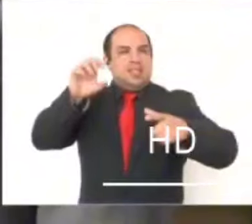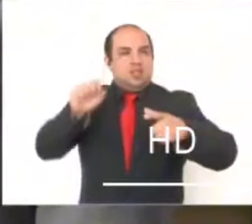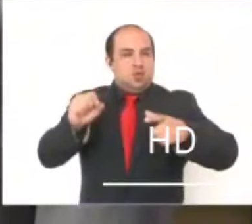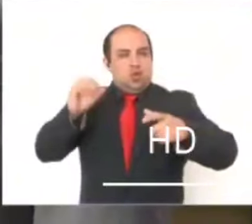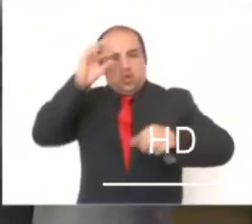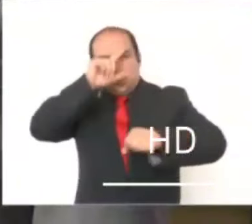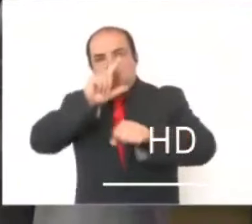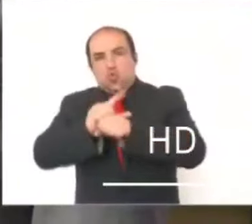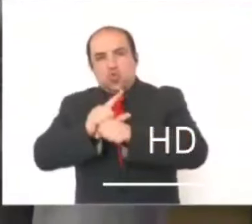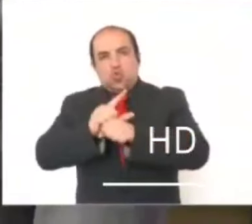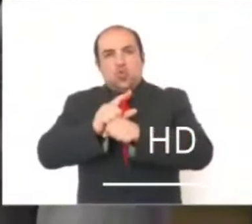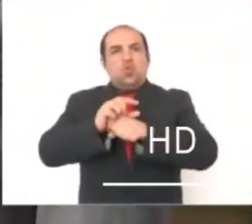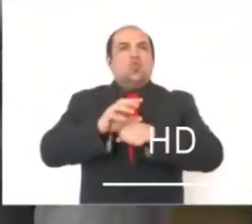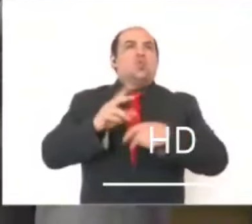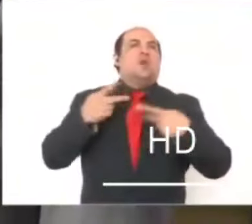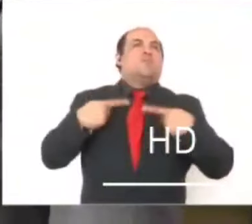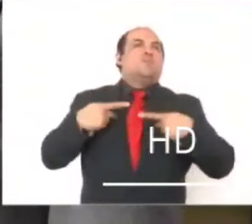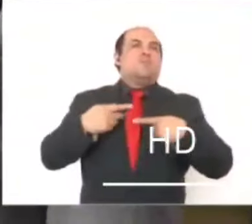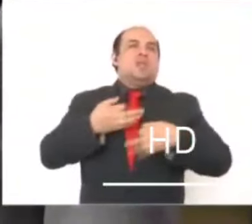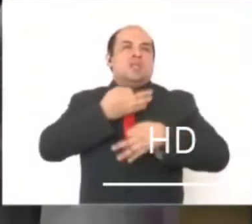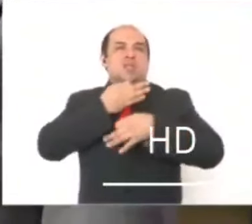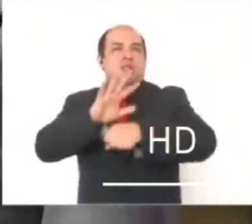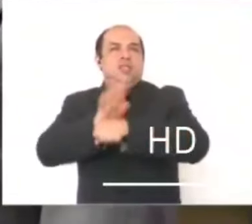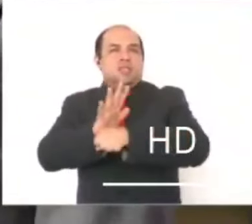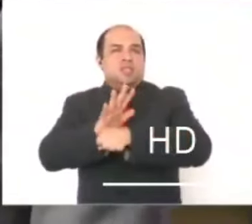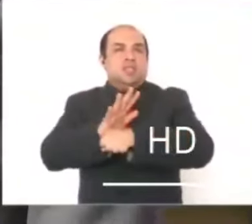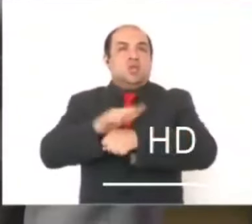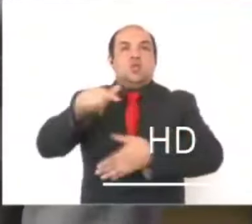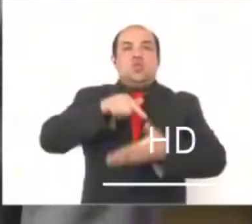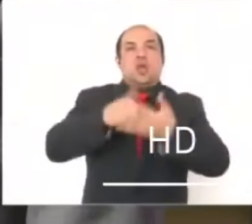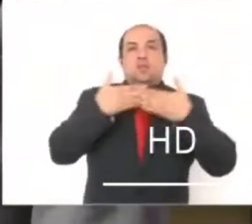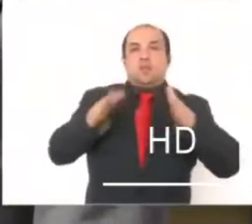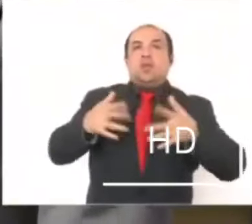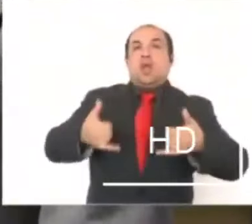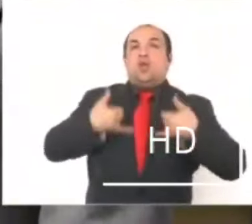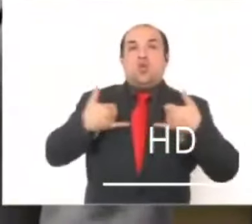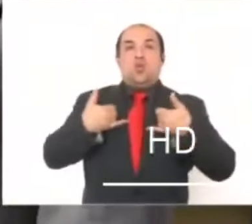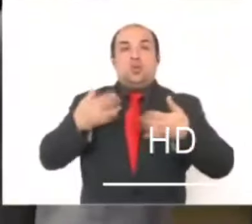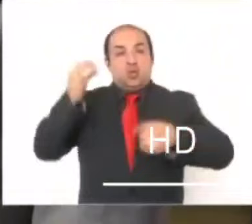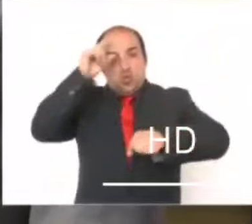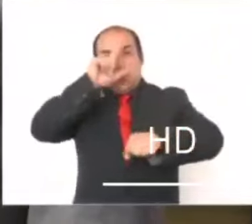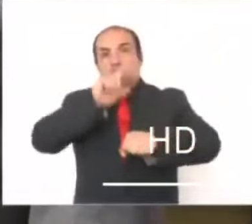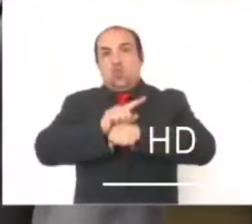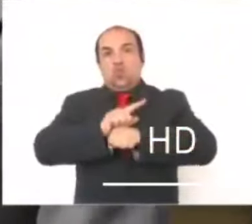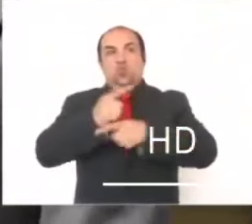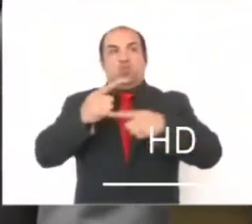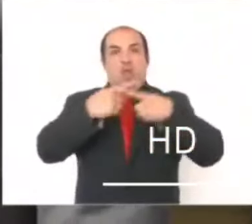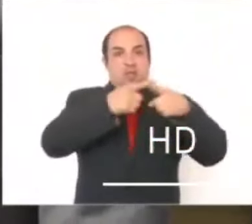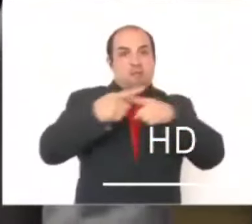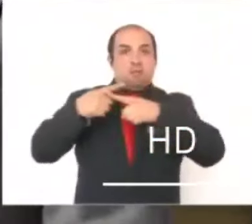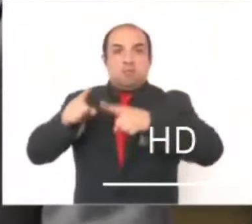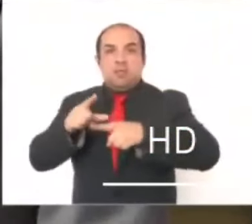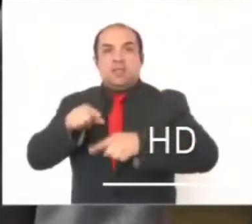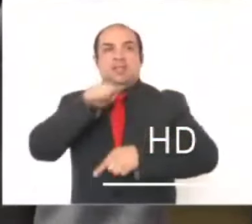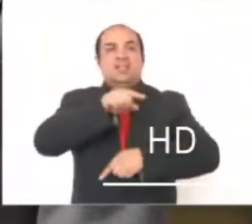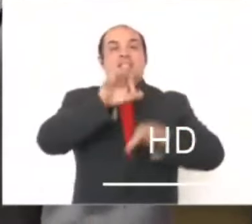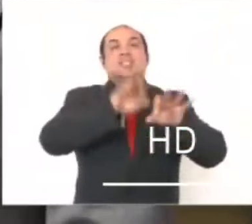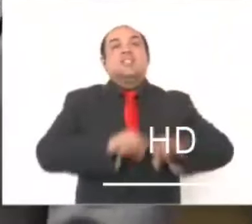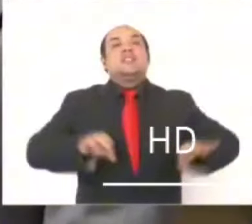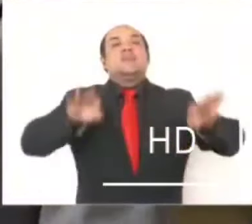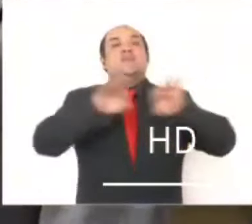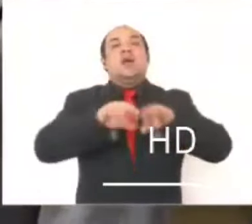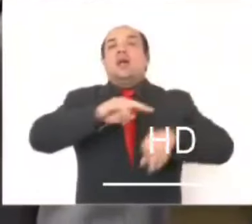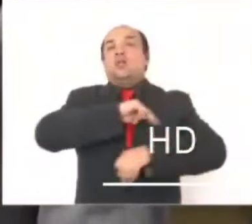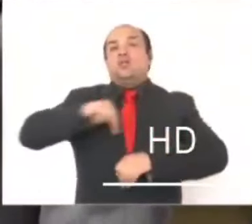fanzines, un espacio vivo para jóvenes, un espacio de contracultura, y por eso es muy significativo para todos nosotros